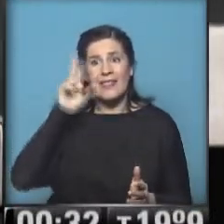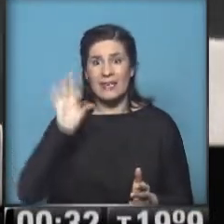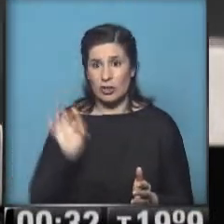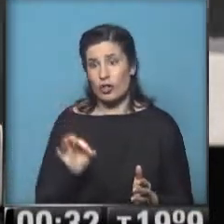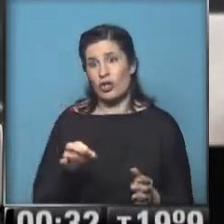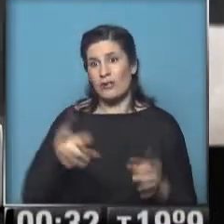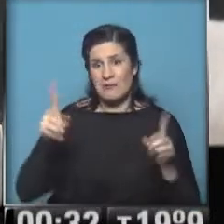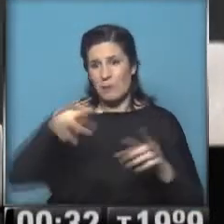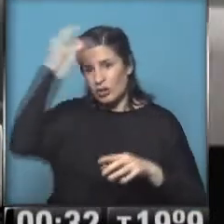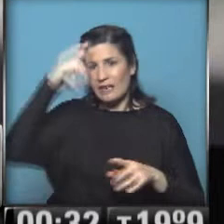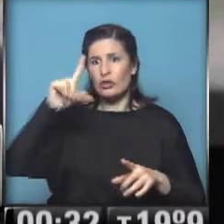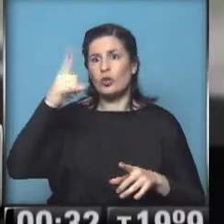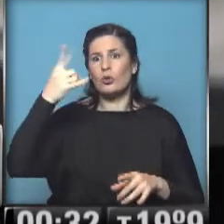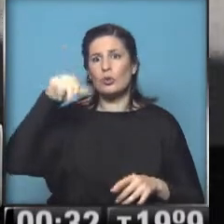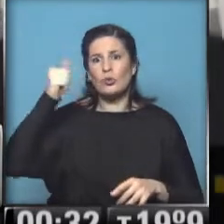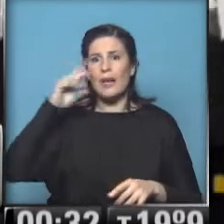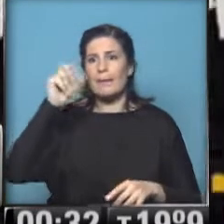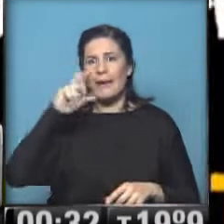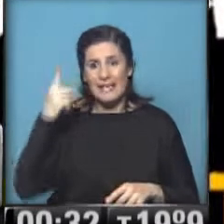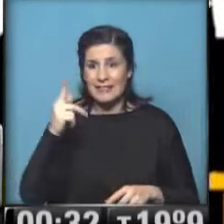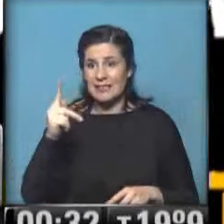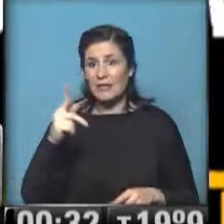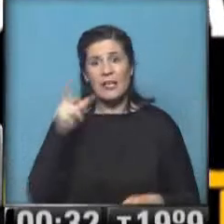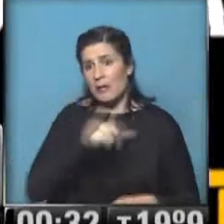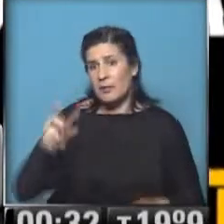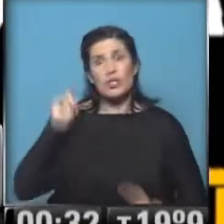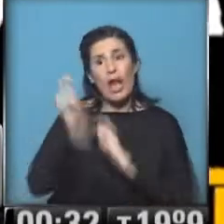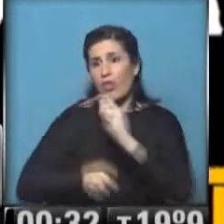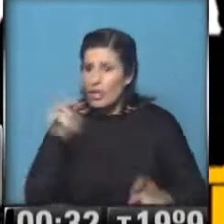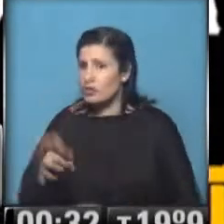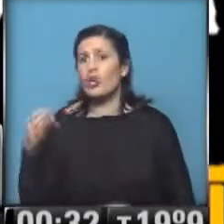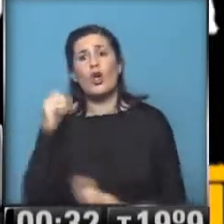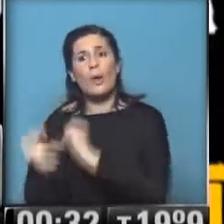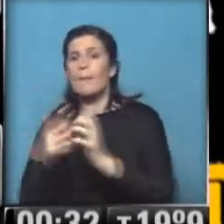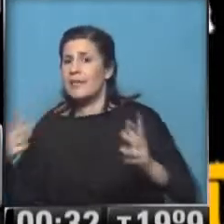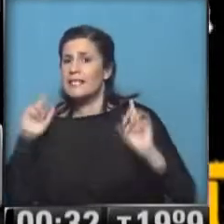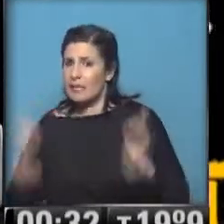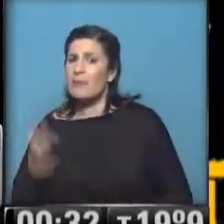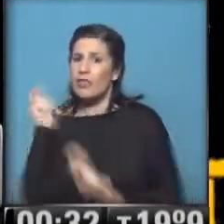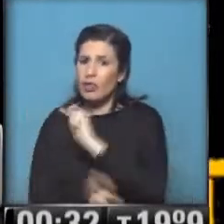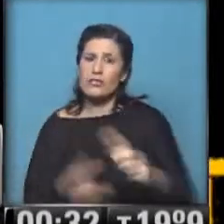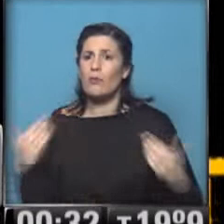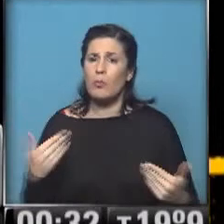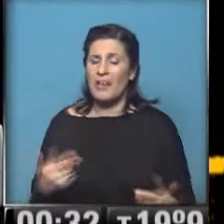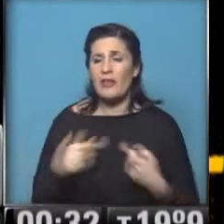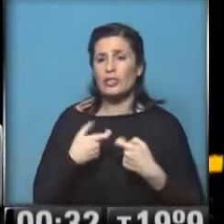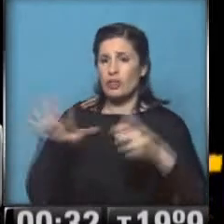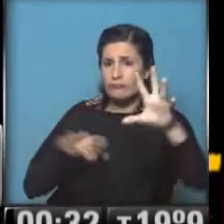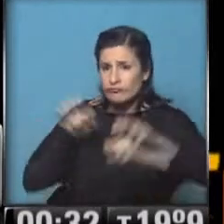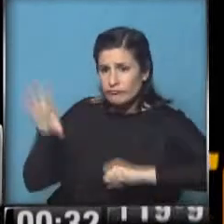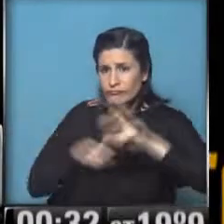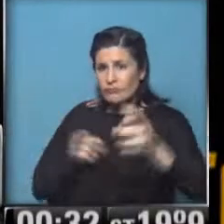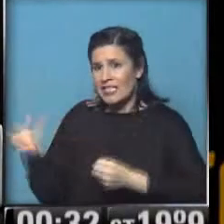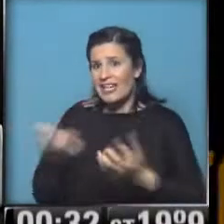Park, estarán recibiendo donaciones tanto de gente como de empresas. Hay muchas empresas alrededor, así que las empresas también se pueden